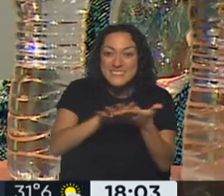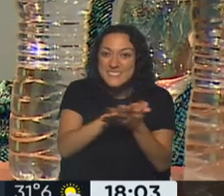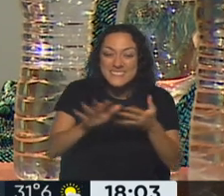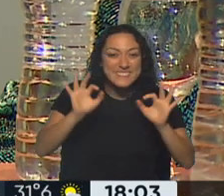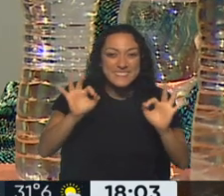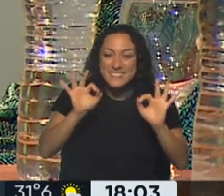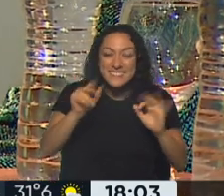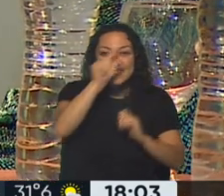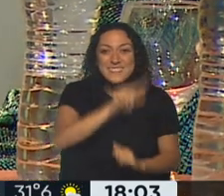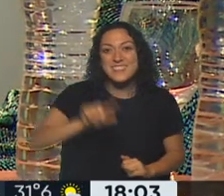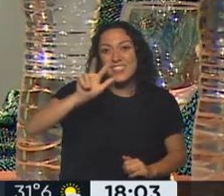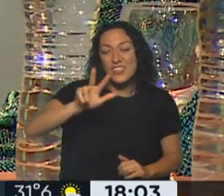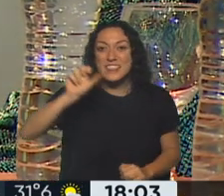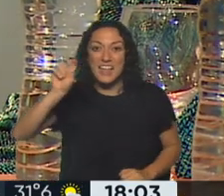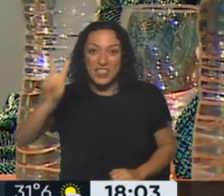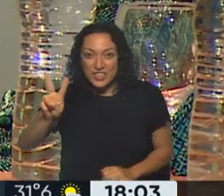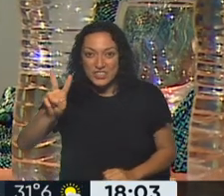132.